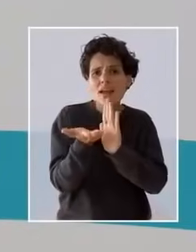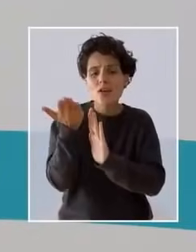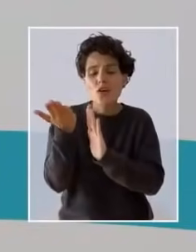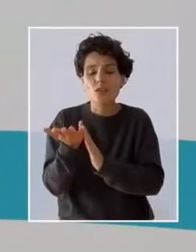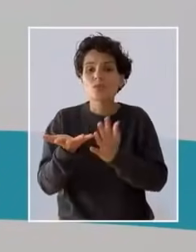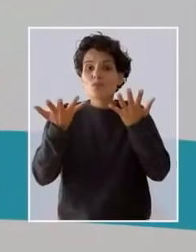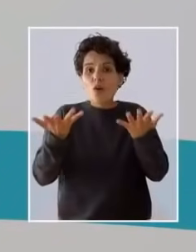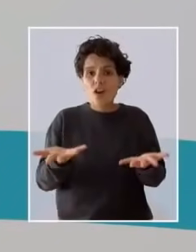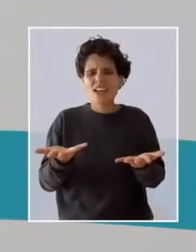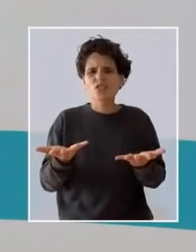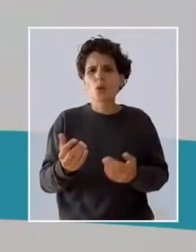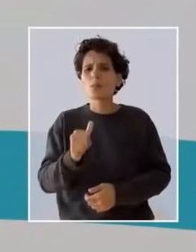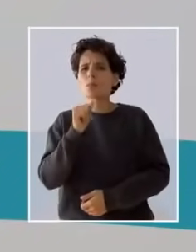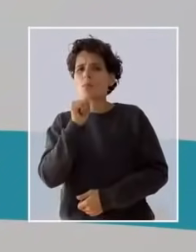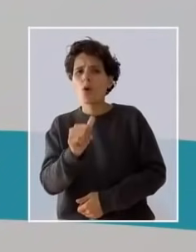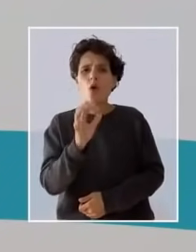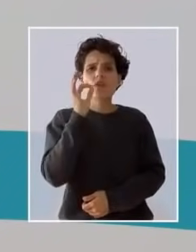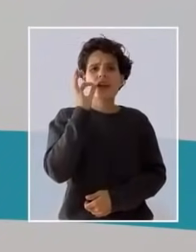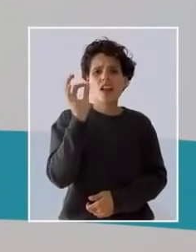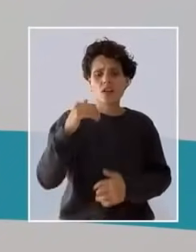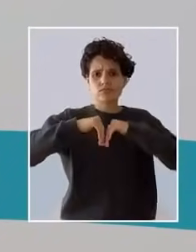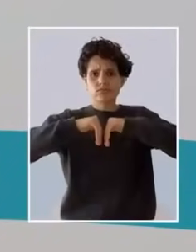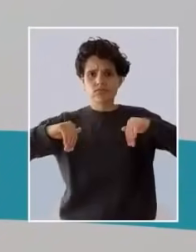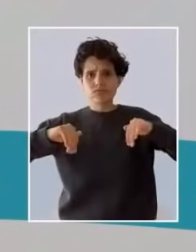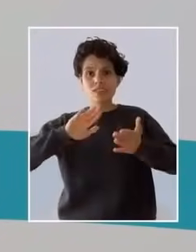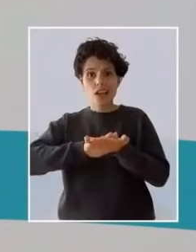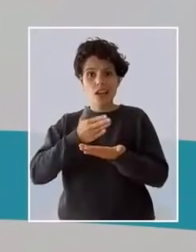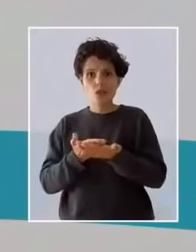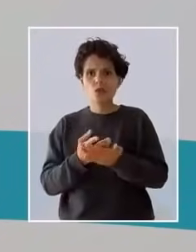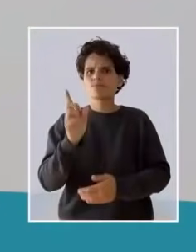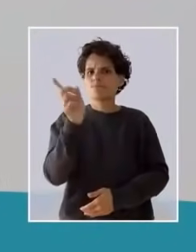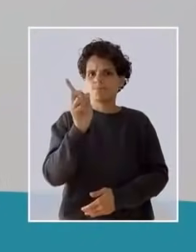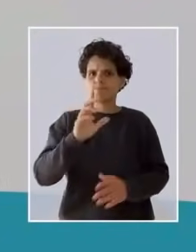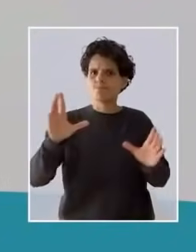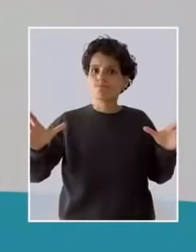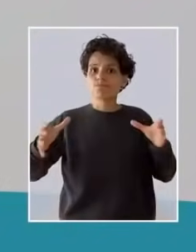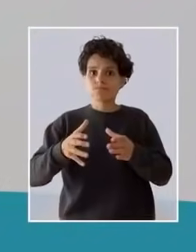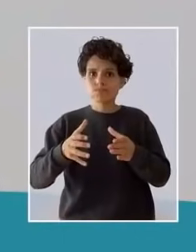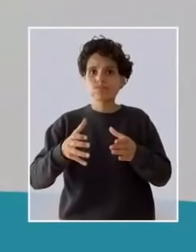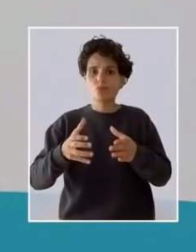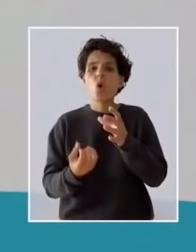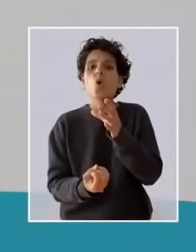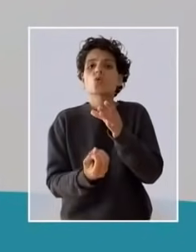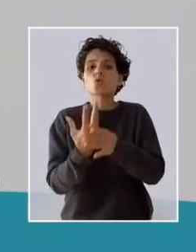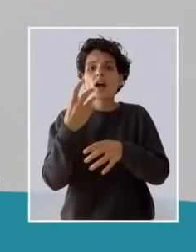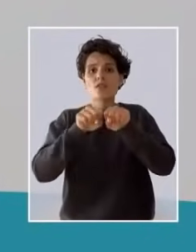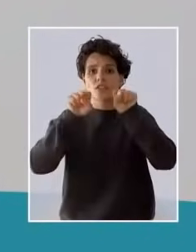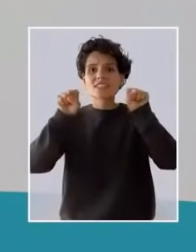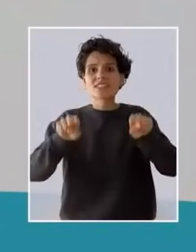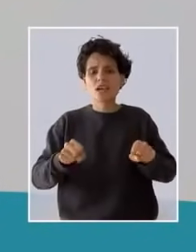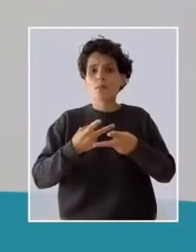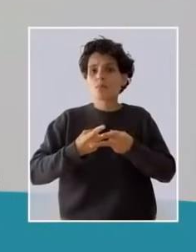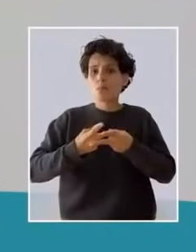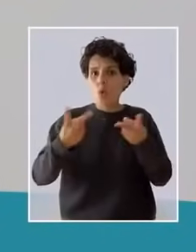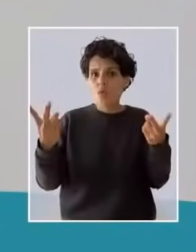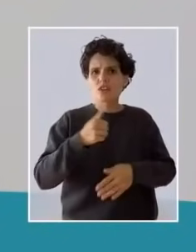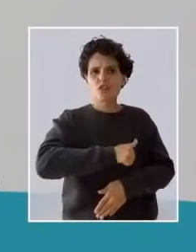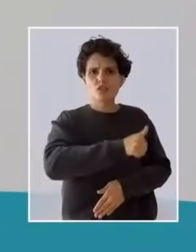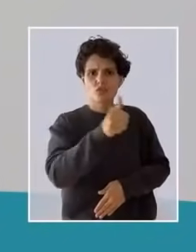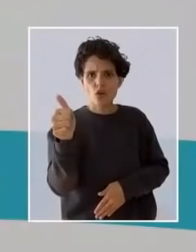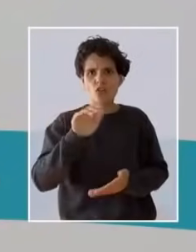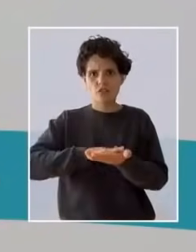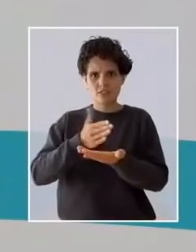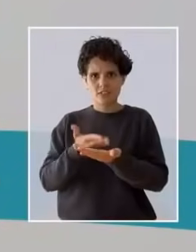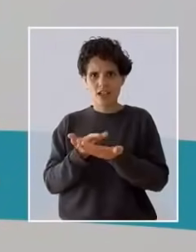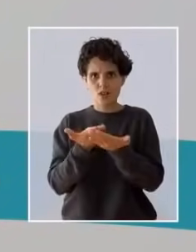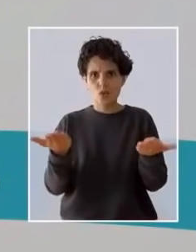eso, terminaremos con la división entre una salud para ricos y otra para pobres, implementando un sistema público universal de